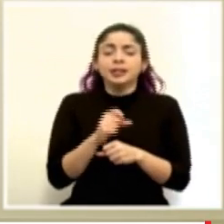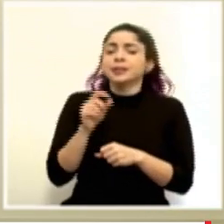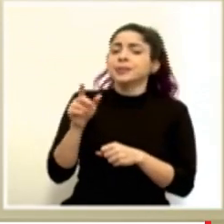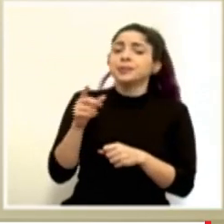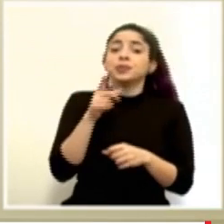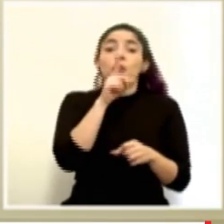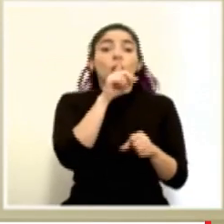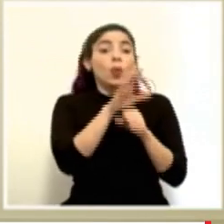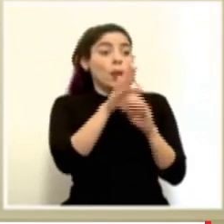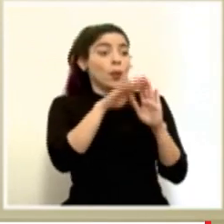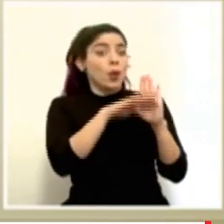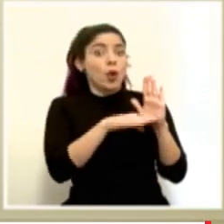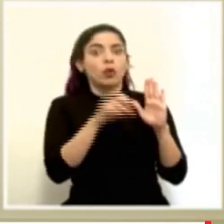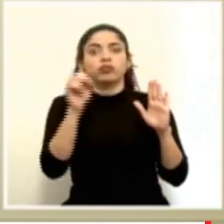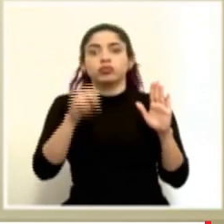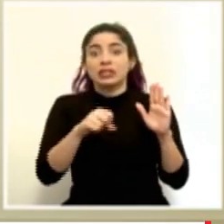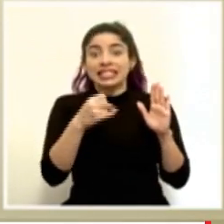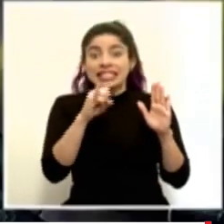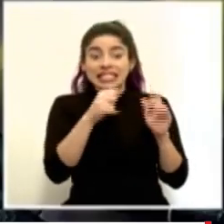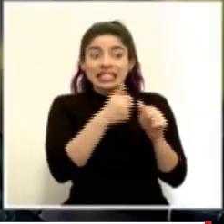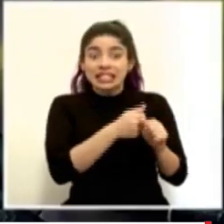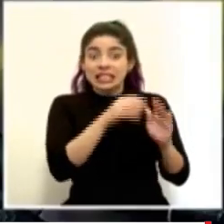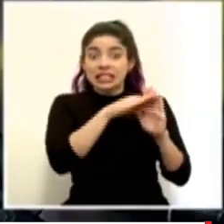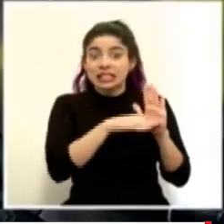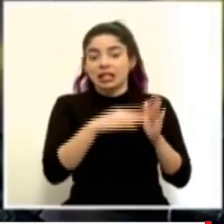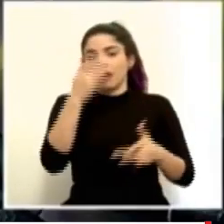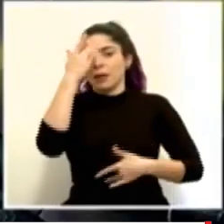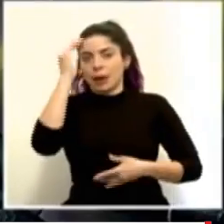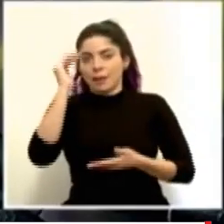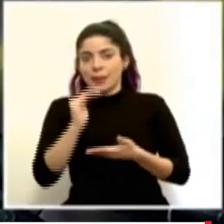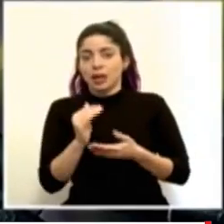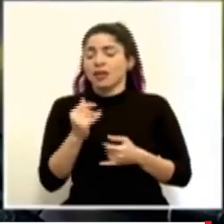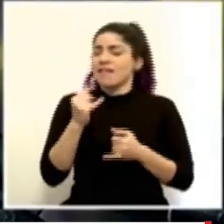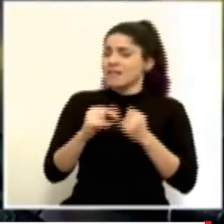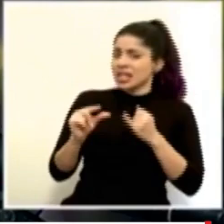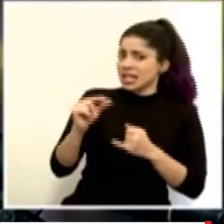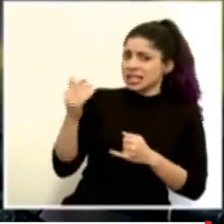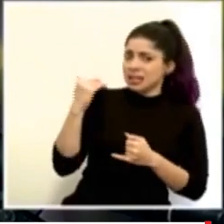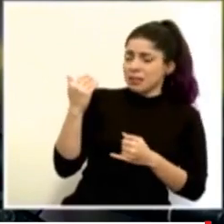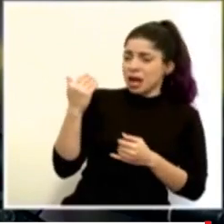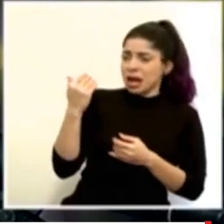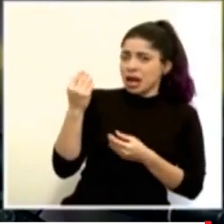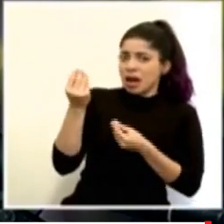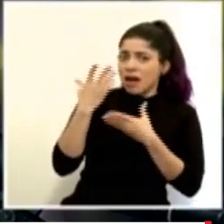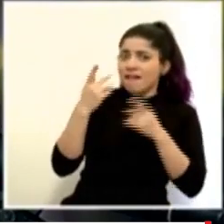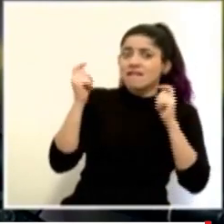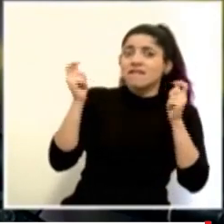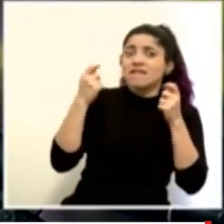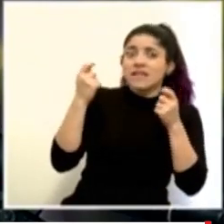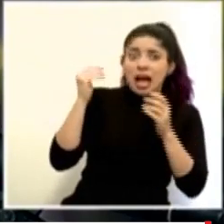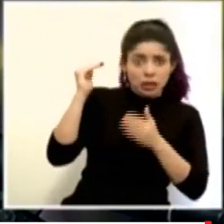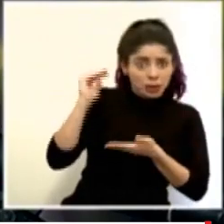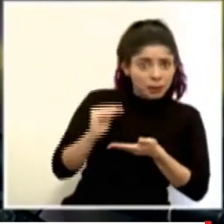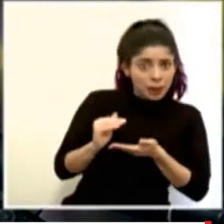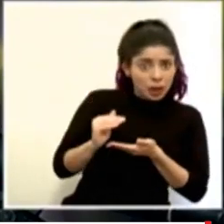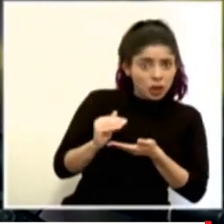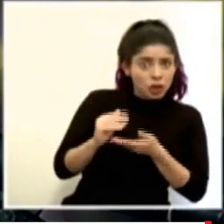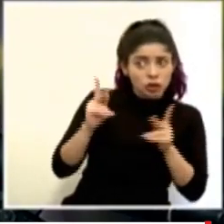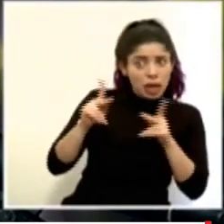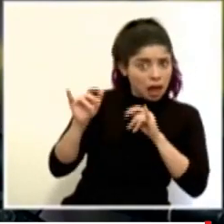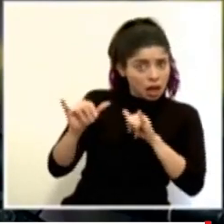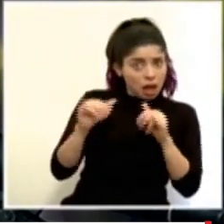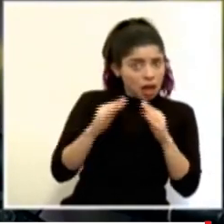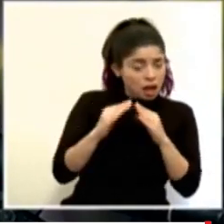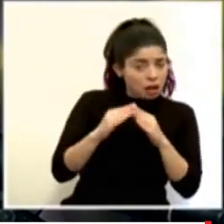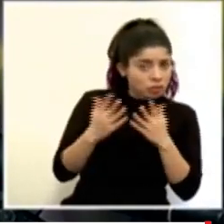tenemos cumplimiento de protocolos, claro que se minimiza el riesgo de transmisión. El reporte este fin de semana fue positivo en cuanto a fiestas, la gente se quedó